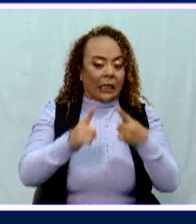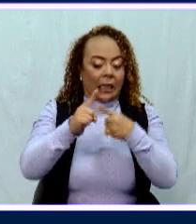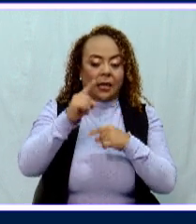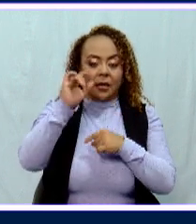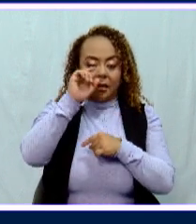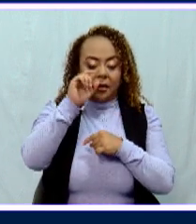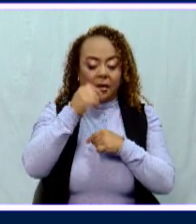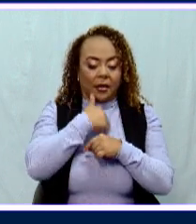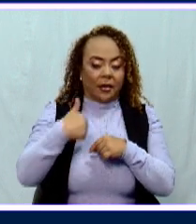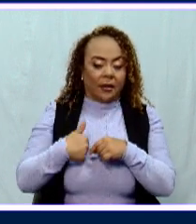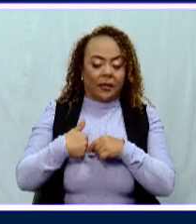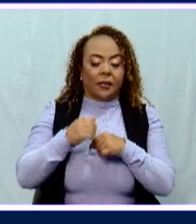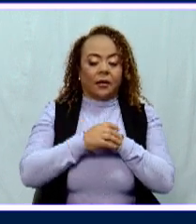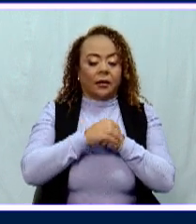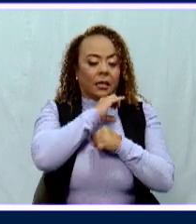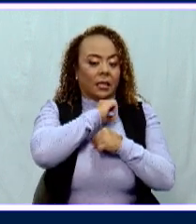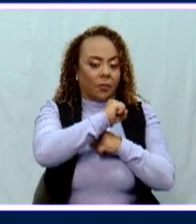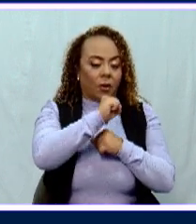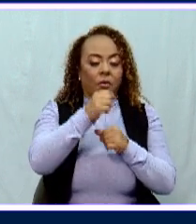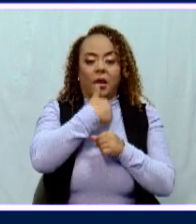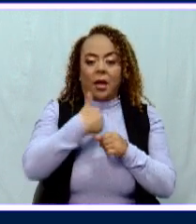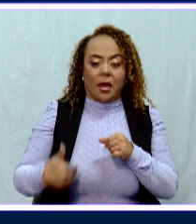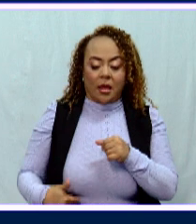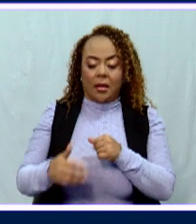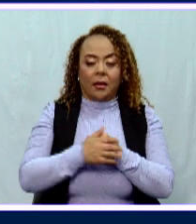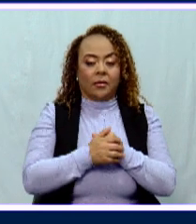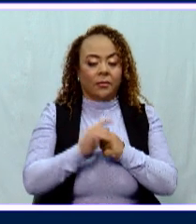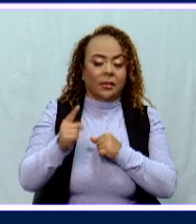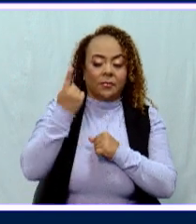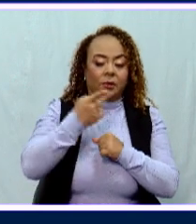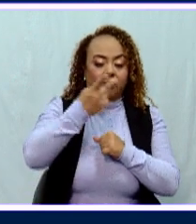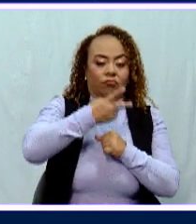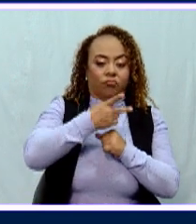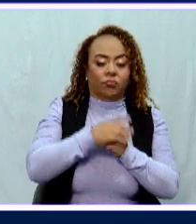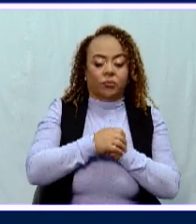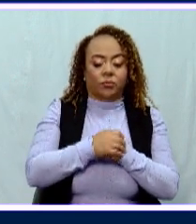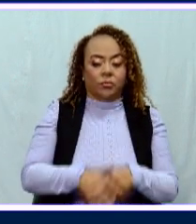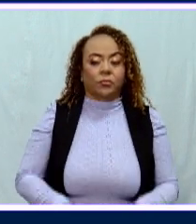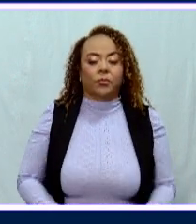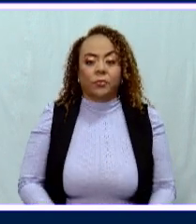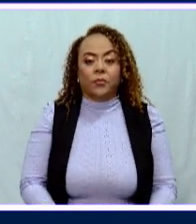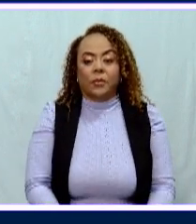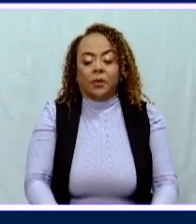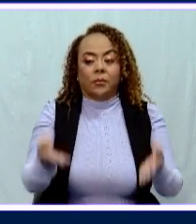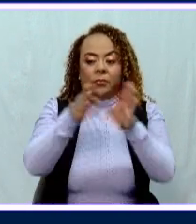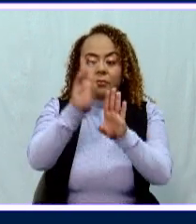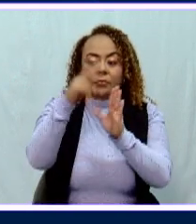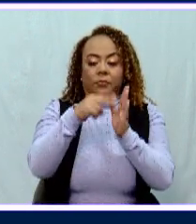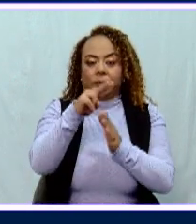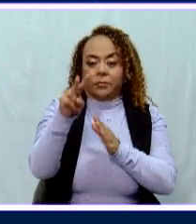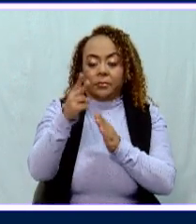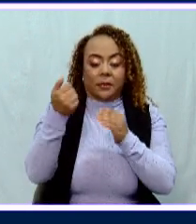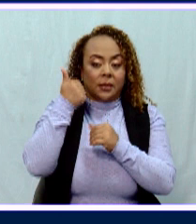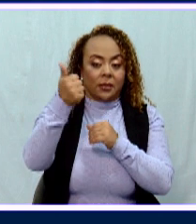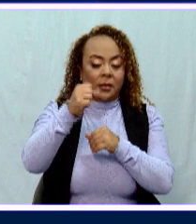herediano campeón herediano la excepción es la excepción a la regla clausura 22 la